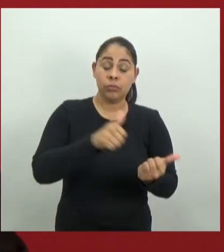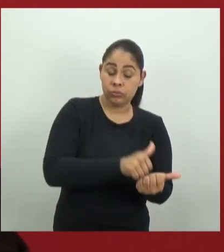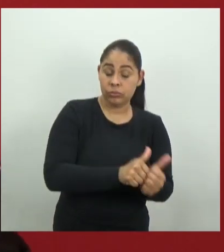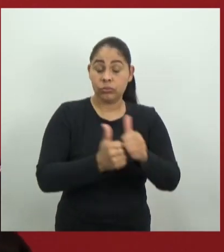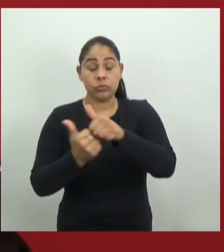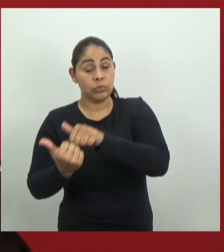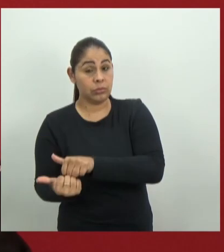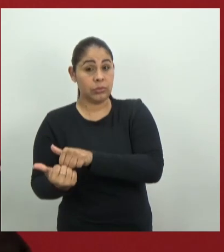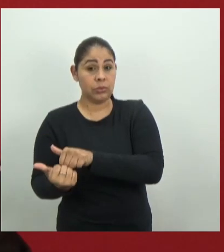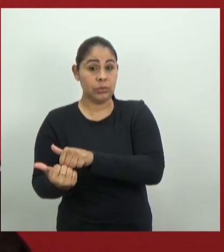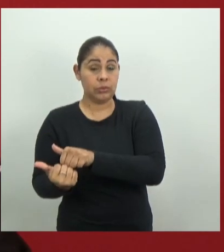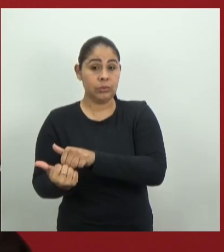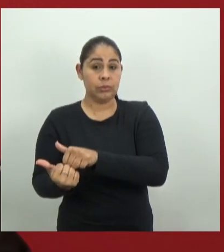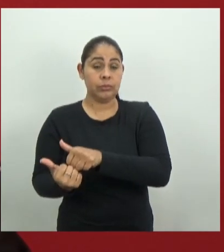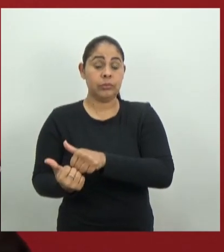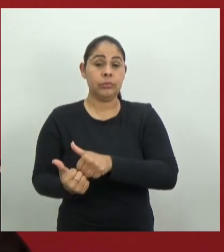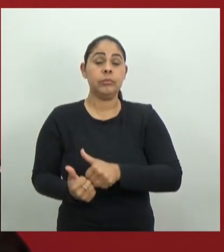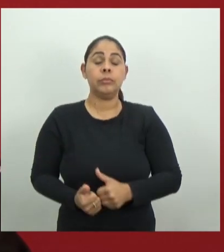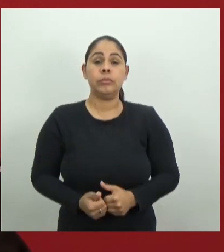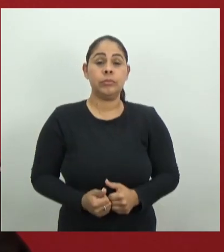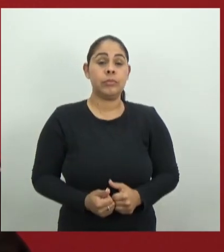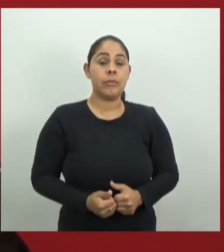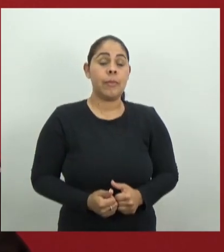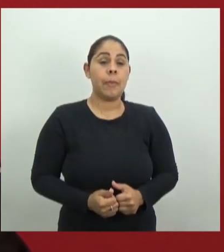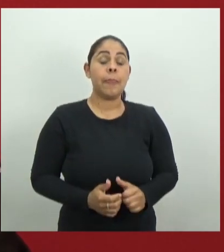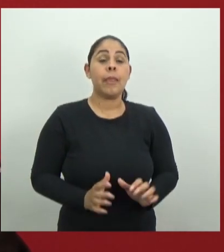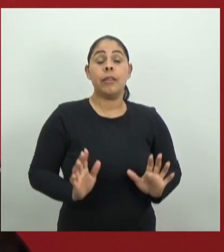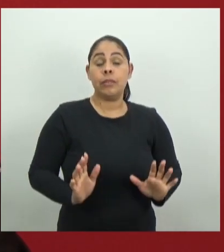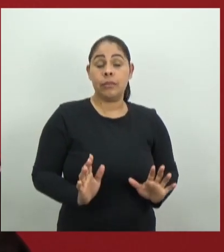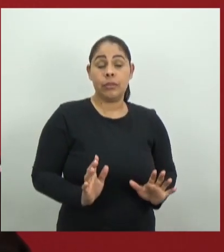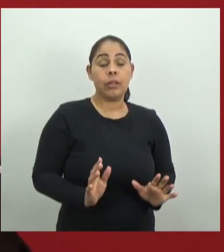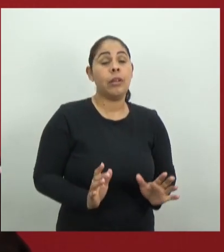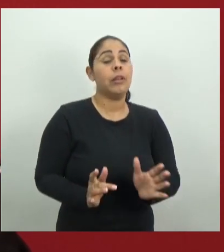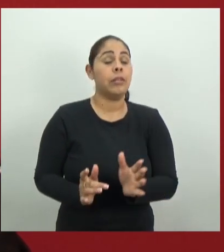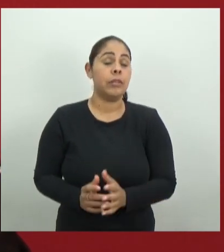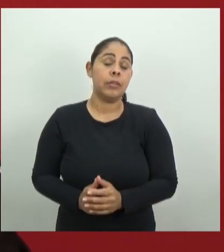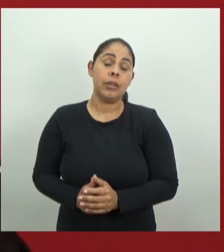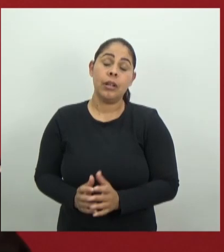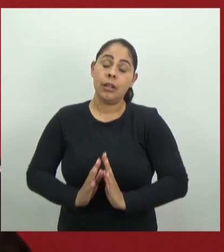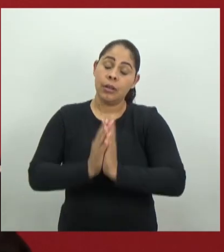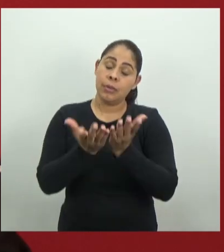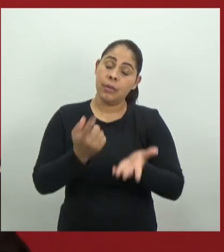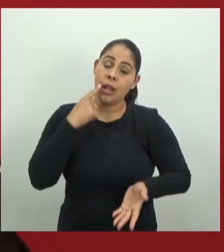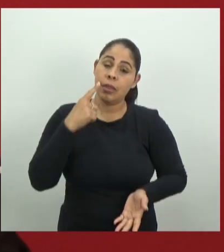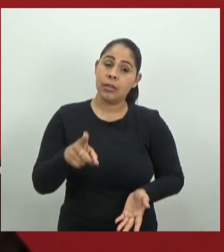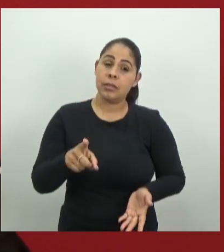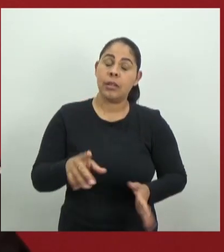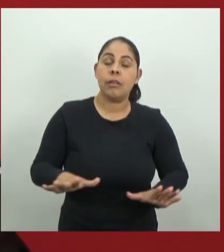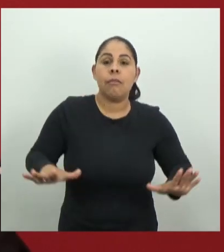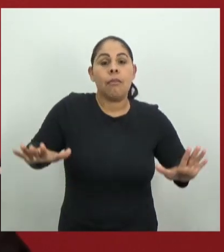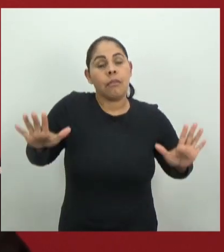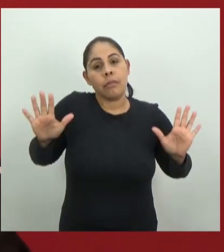Elías y Moisés aparecieron y dice la Biblia que de